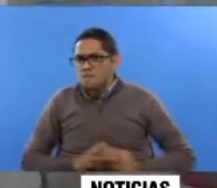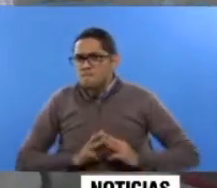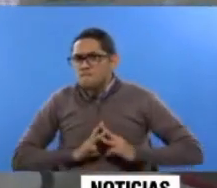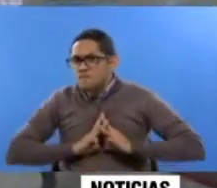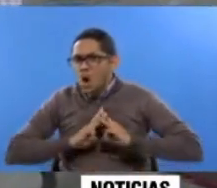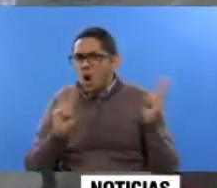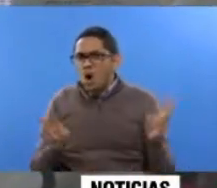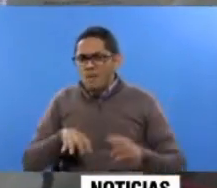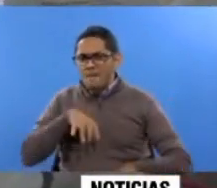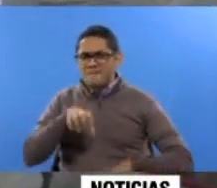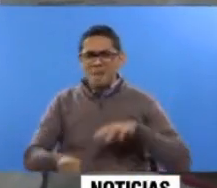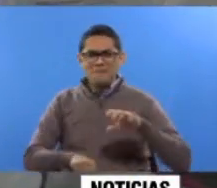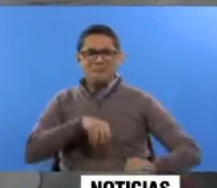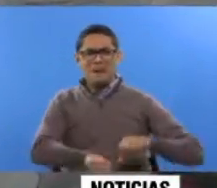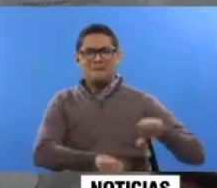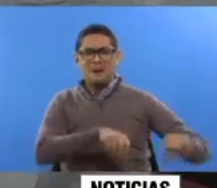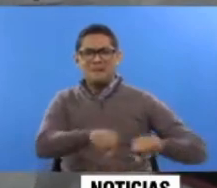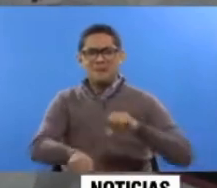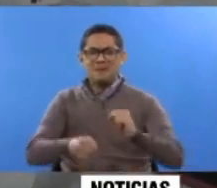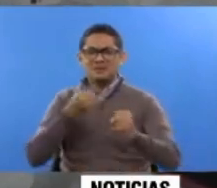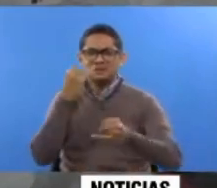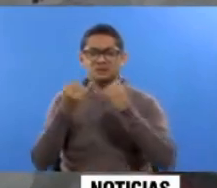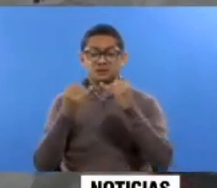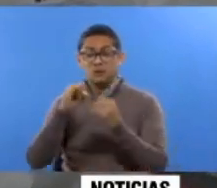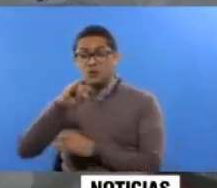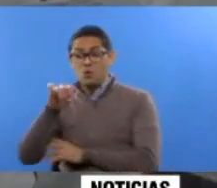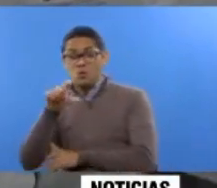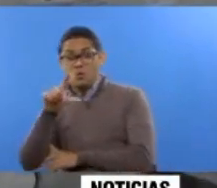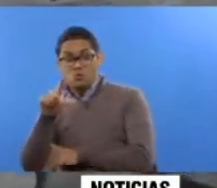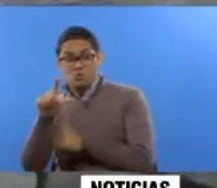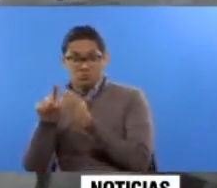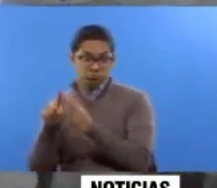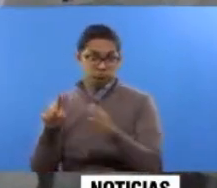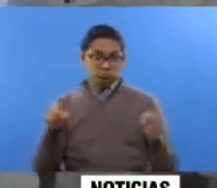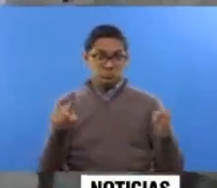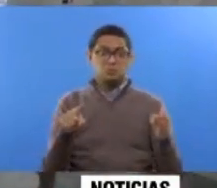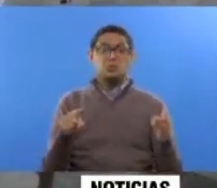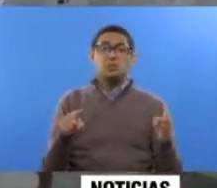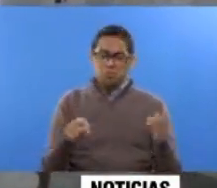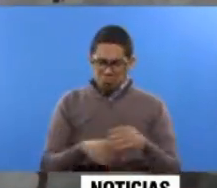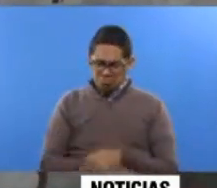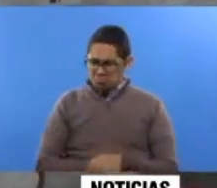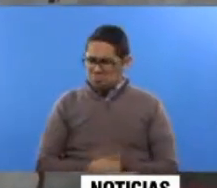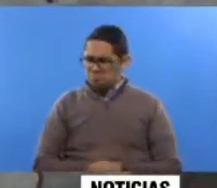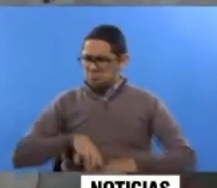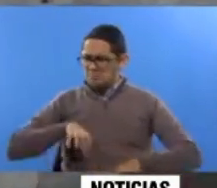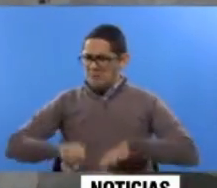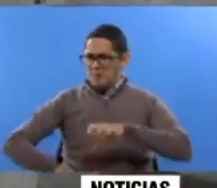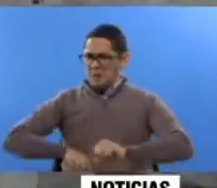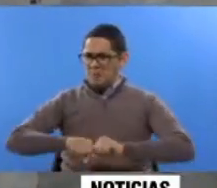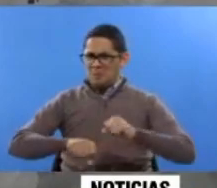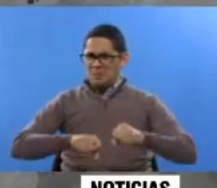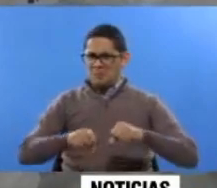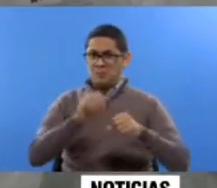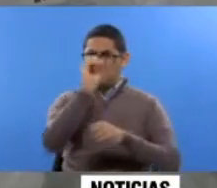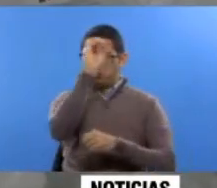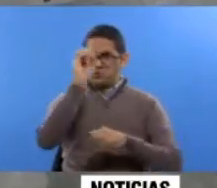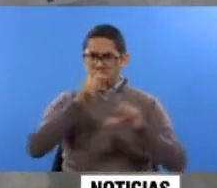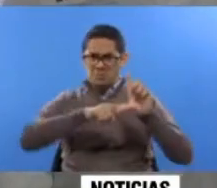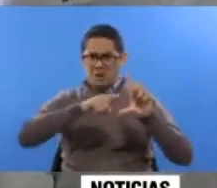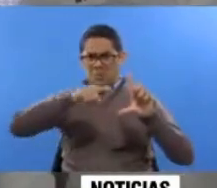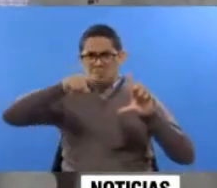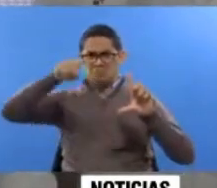drogas, especialmente de julio en adelante. Ahí están las barras, las cifras. Este año,